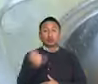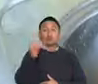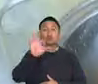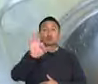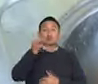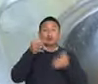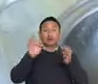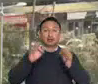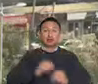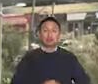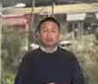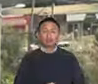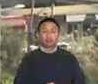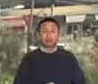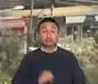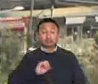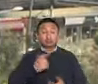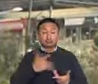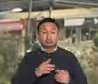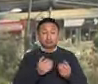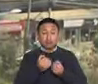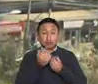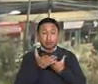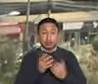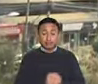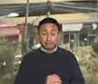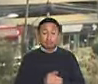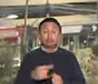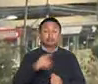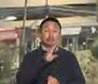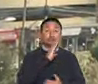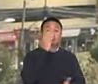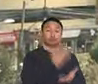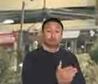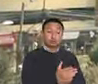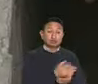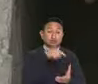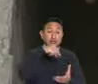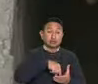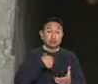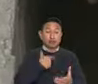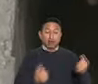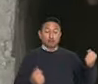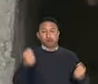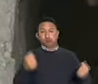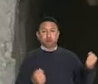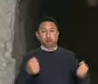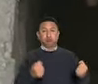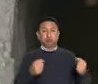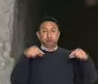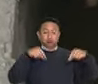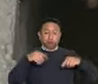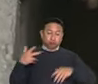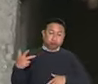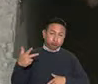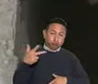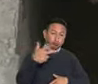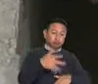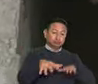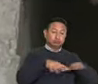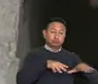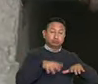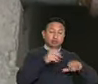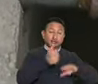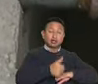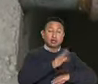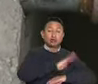9 de febrero. Asimismo, informó que durante la suspensión dotará de agua potable a través de tanqueros que serán coordinados por medio